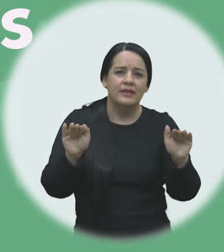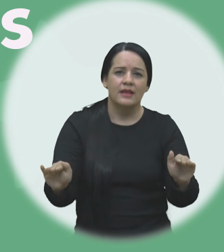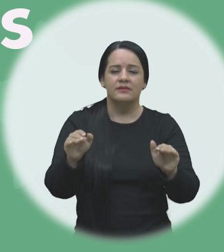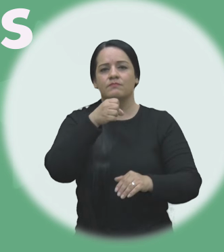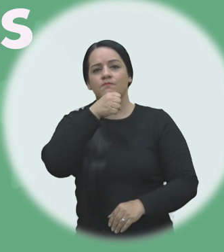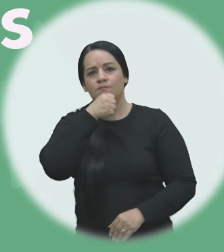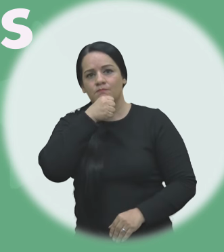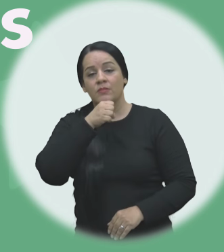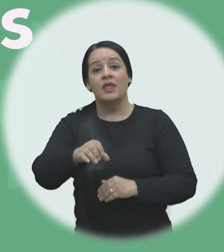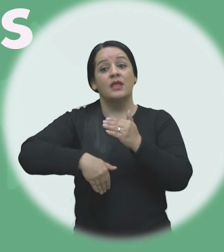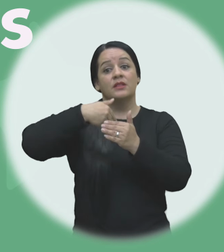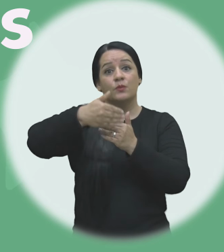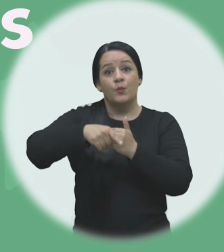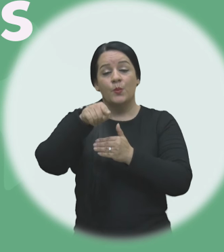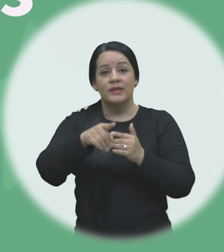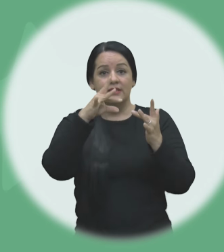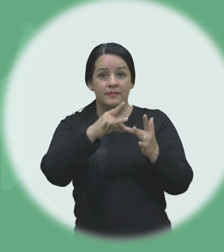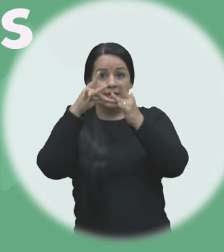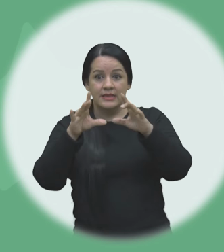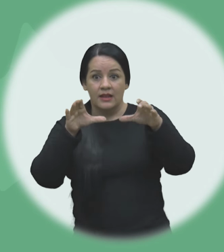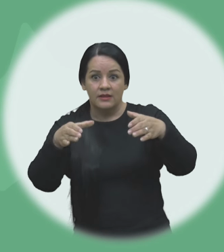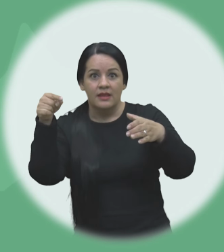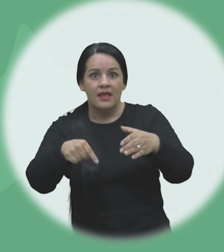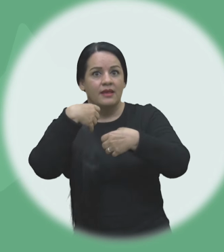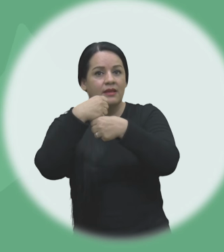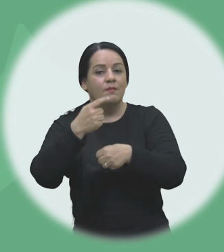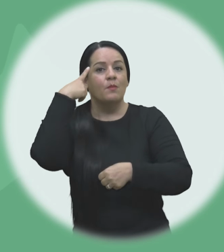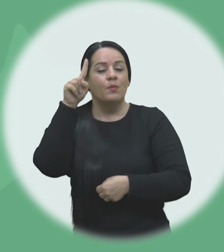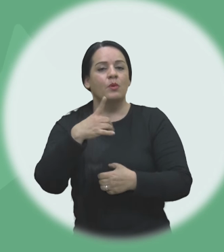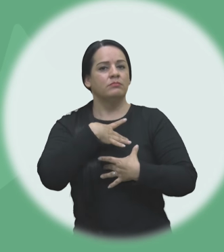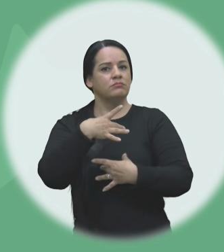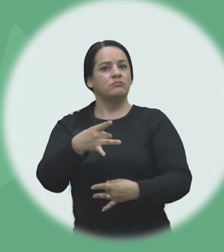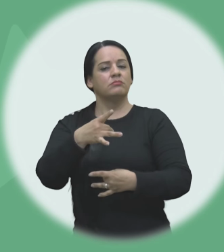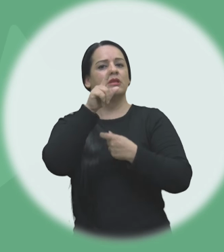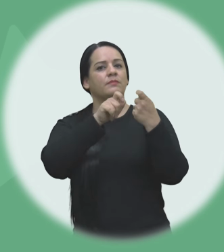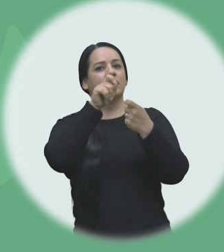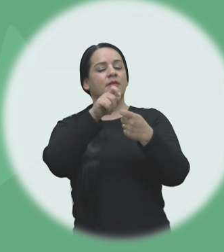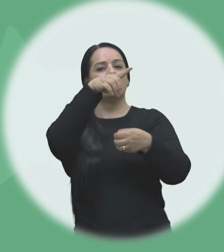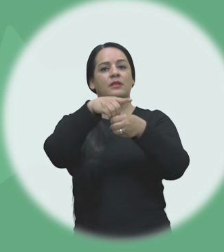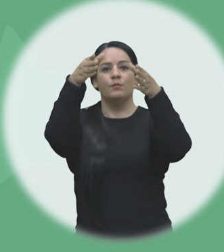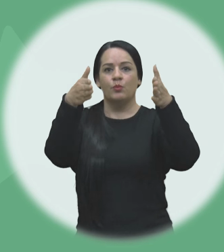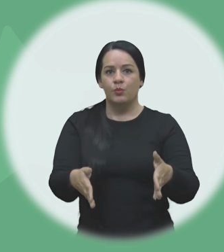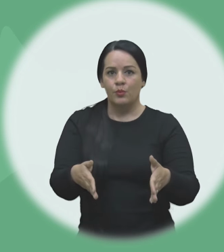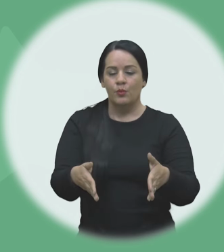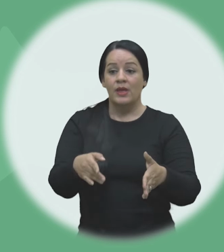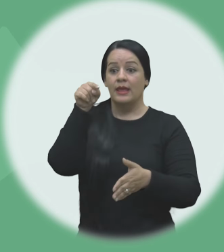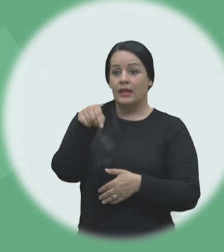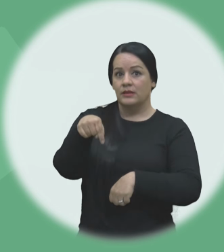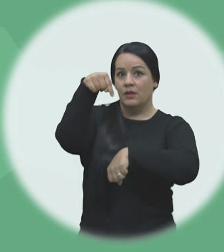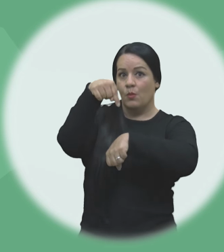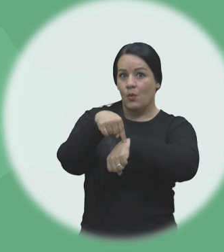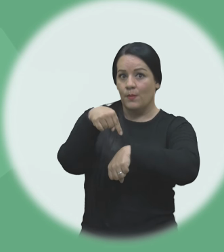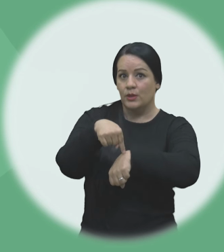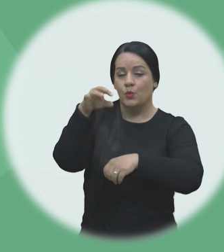la niñez y la vejez. Y luego están las especiales, que son creadas por un interés específico de los diputados.